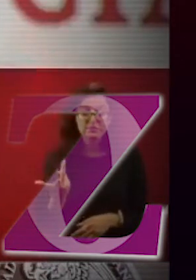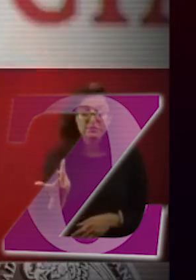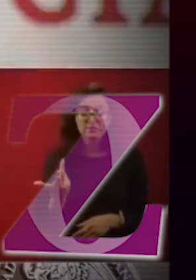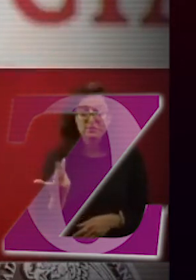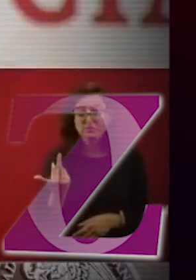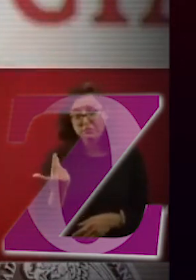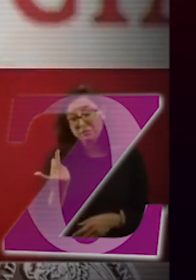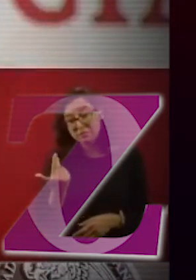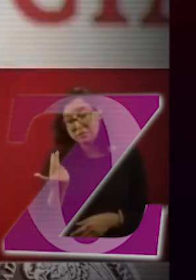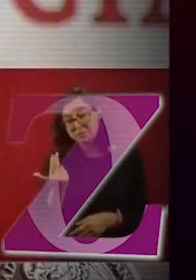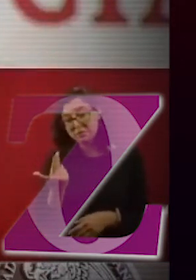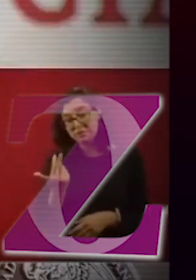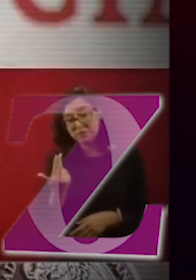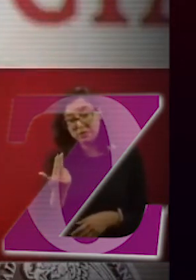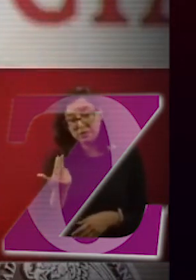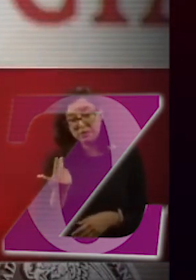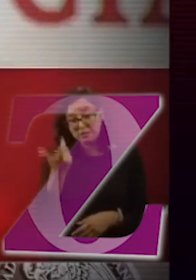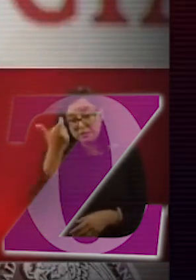25